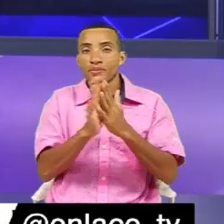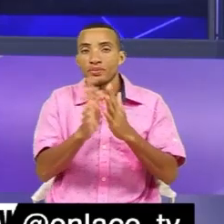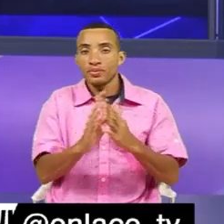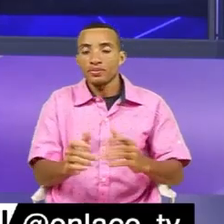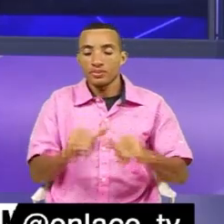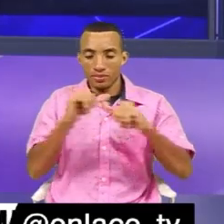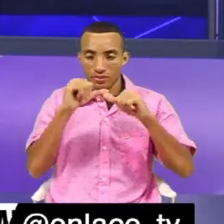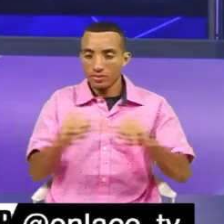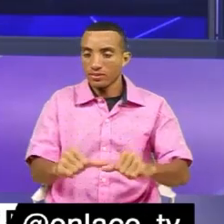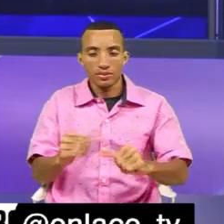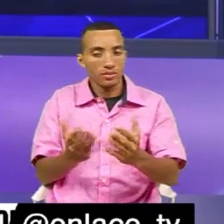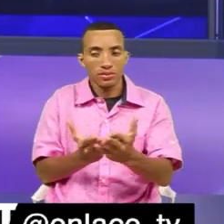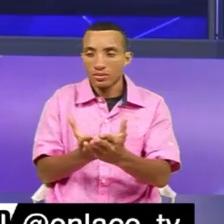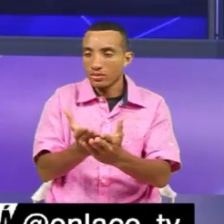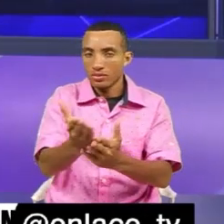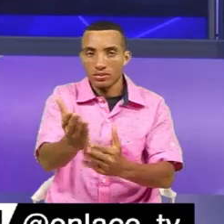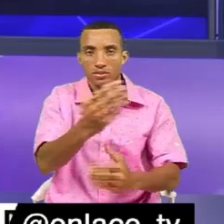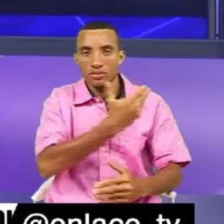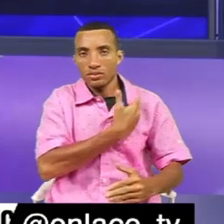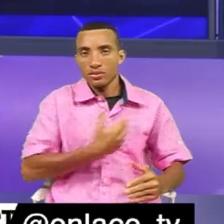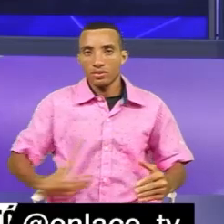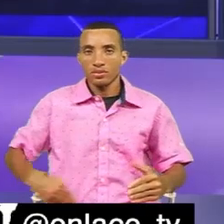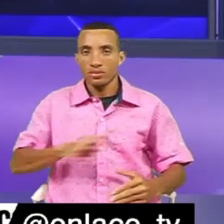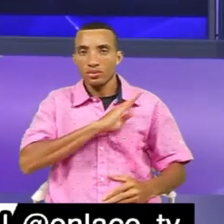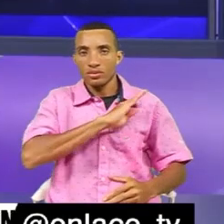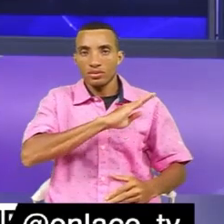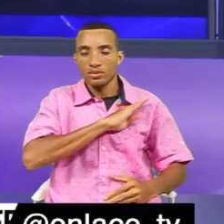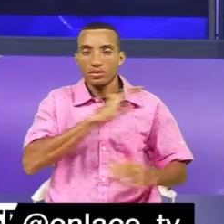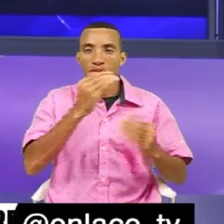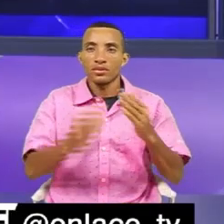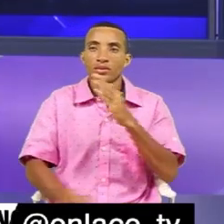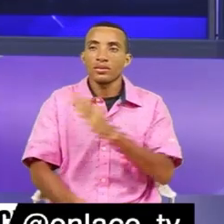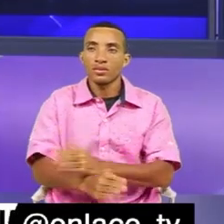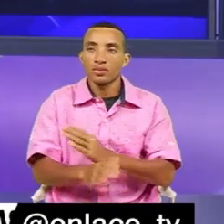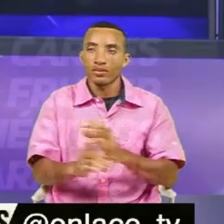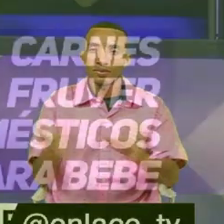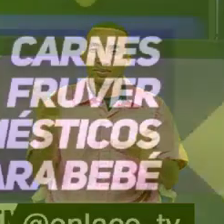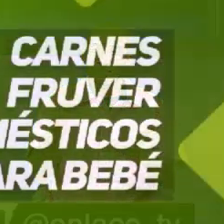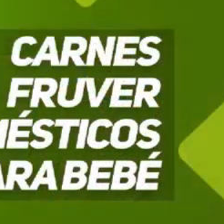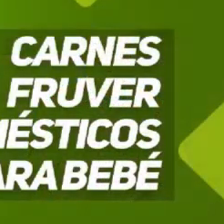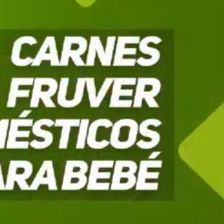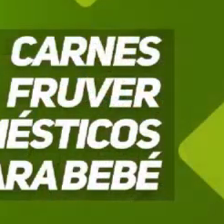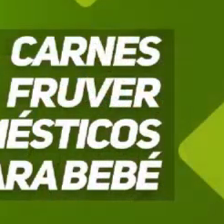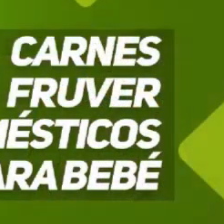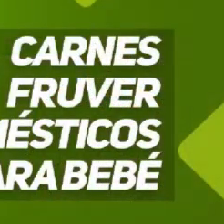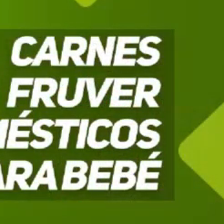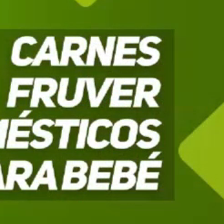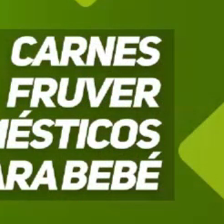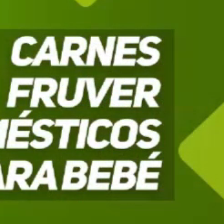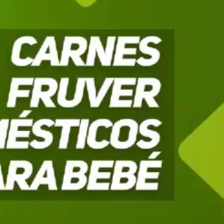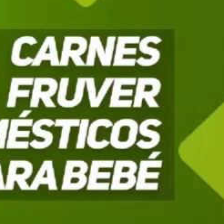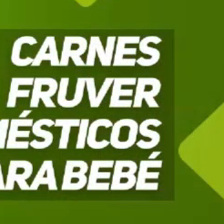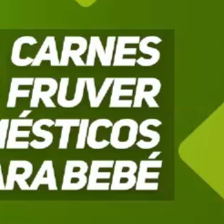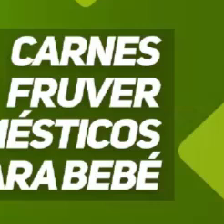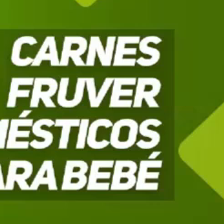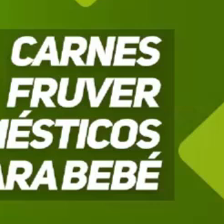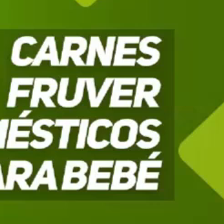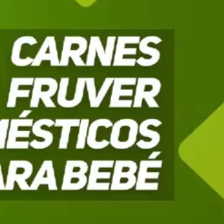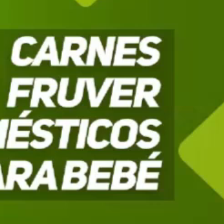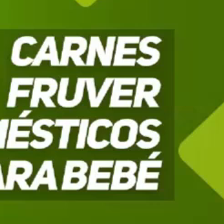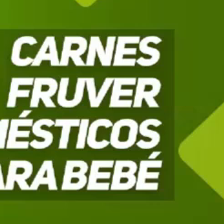alcalde de Sabana de Torres en Santander. Afiliado Cafaba, todos los martes del 19 de julio al 30 de agosto tiene descuentos en